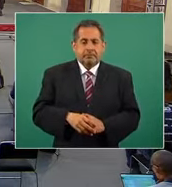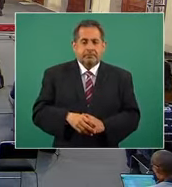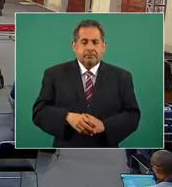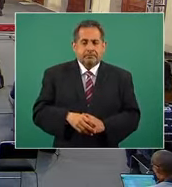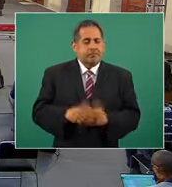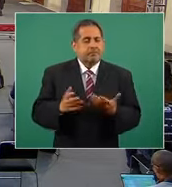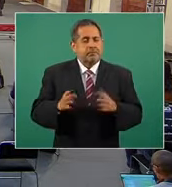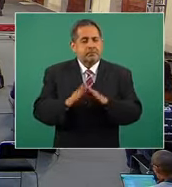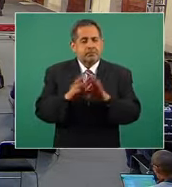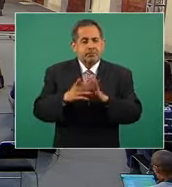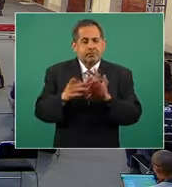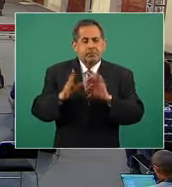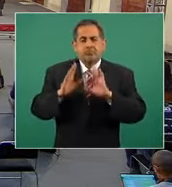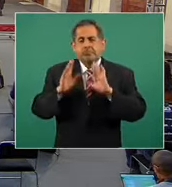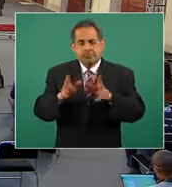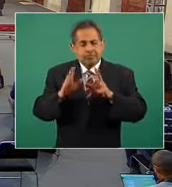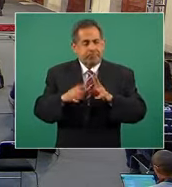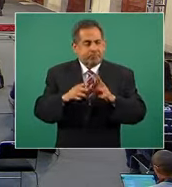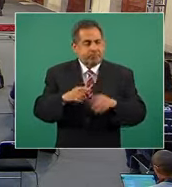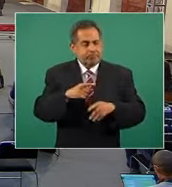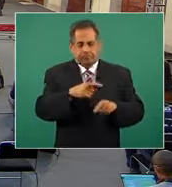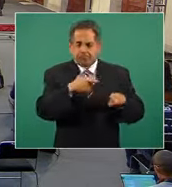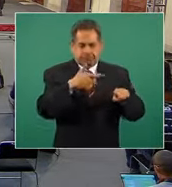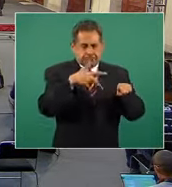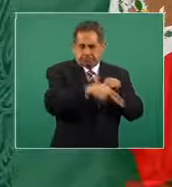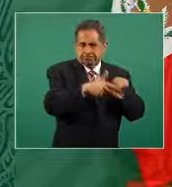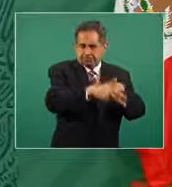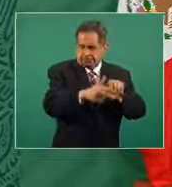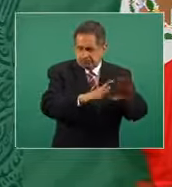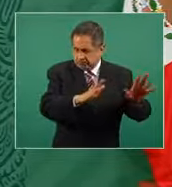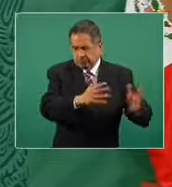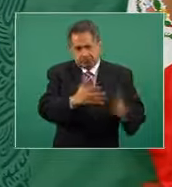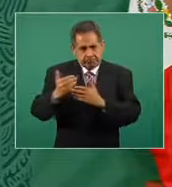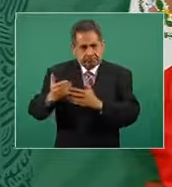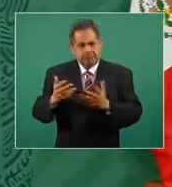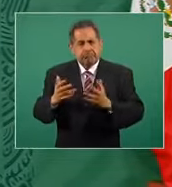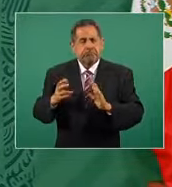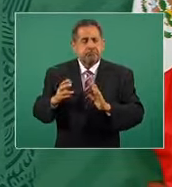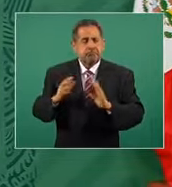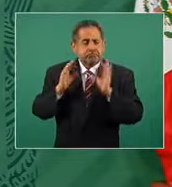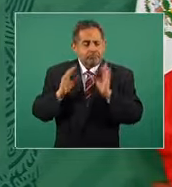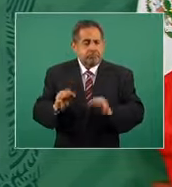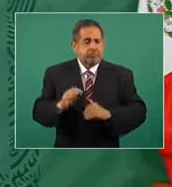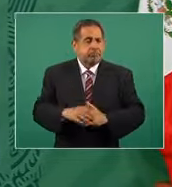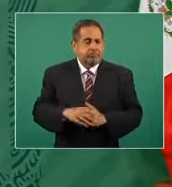Pero como esto ya se está aplicando, pero no solo a ellos, sino en general,